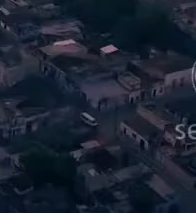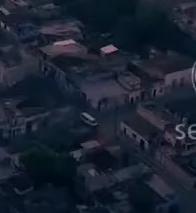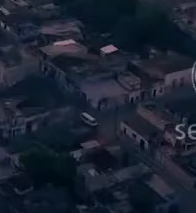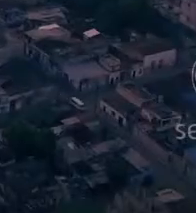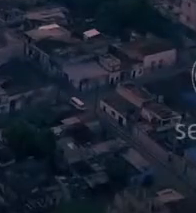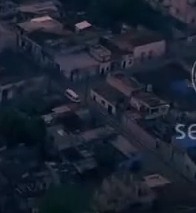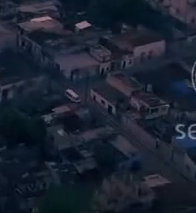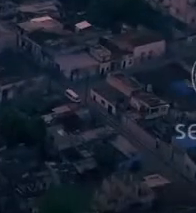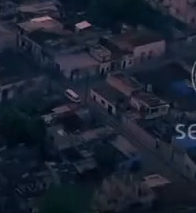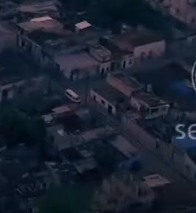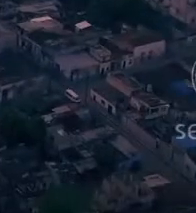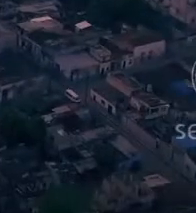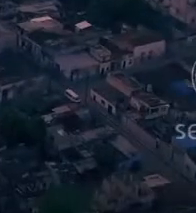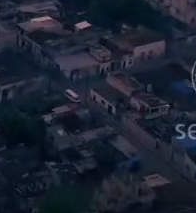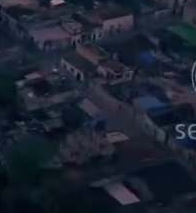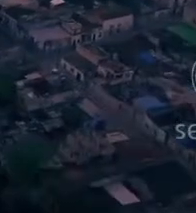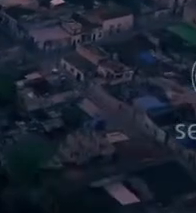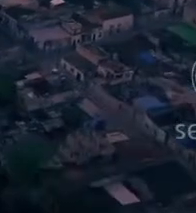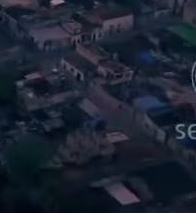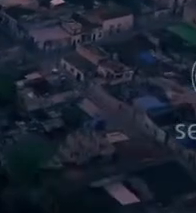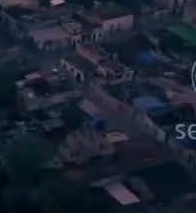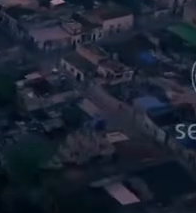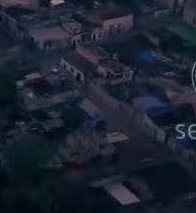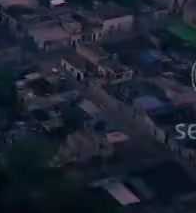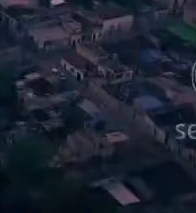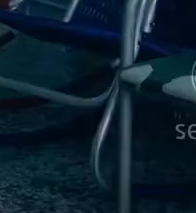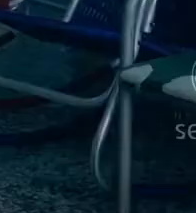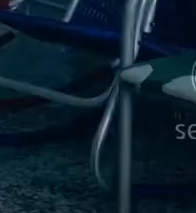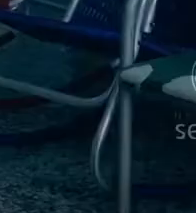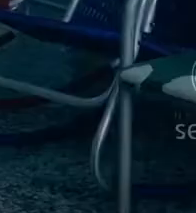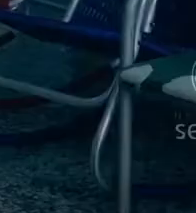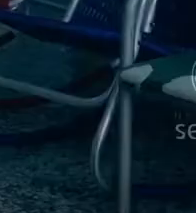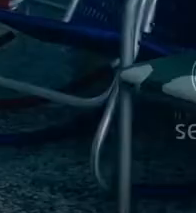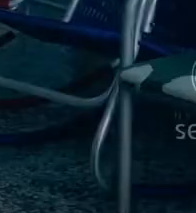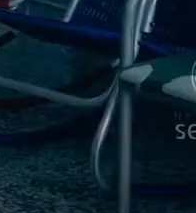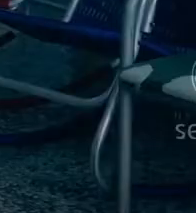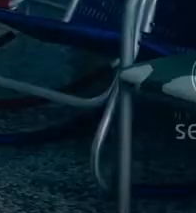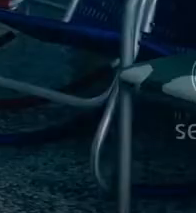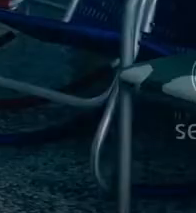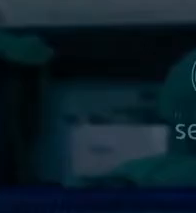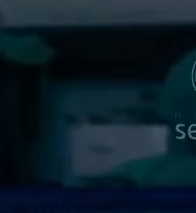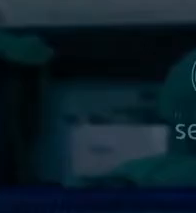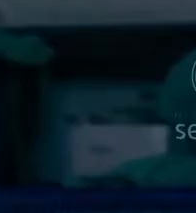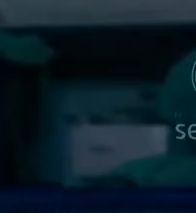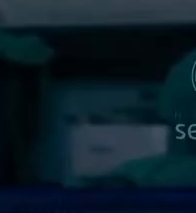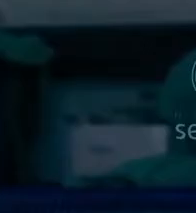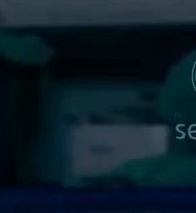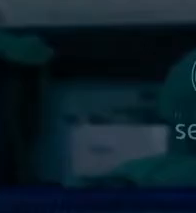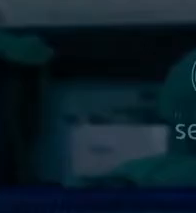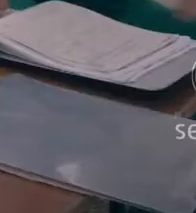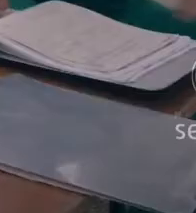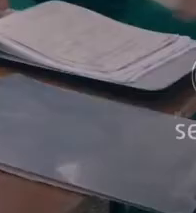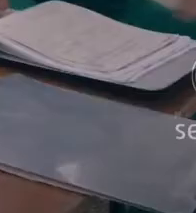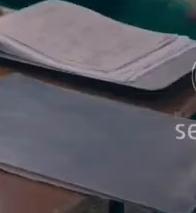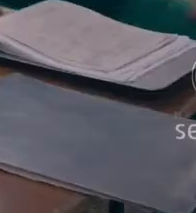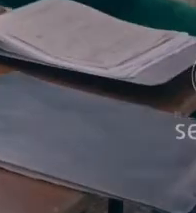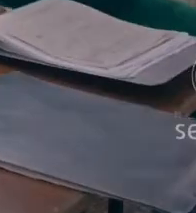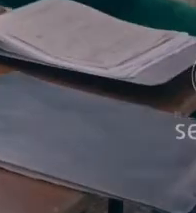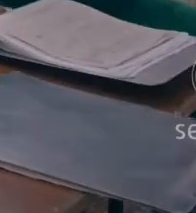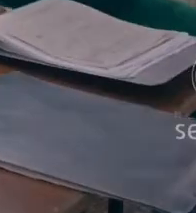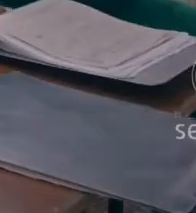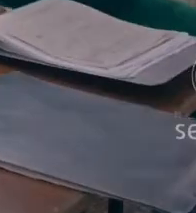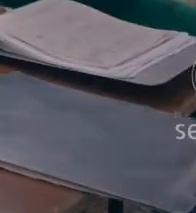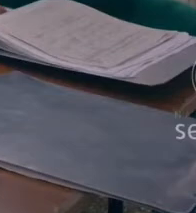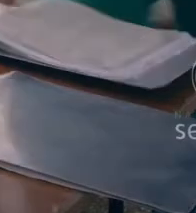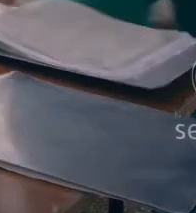Hemos visto complicaciones ya que no habíamos visto en pacientes, enfermar muchos niños, embarazadas, enfermas,